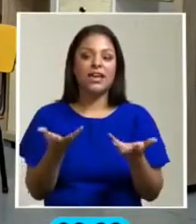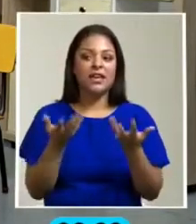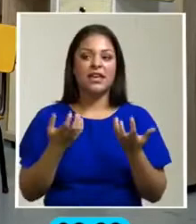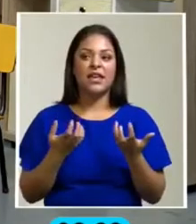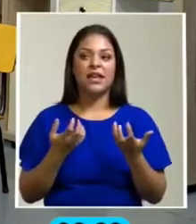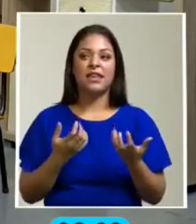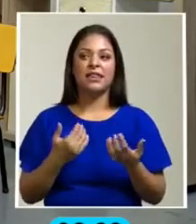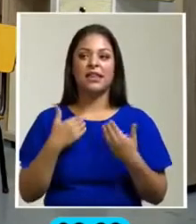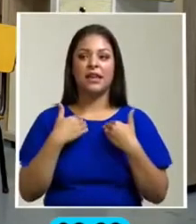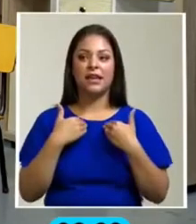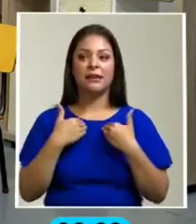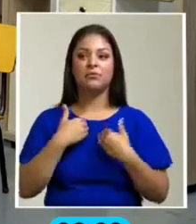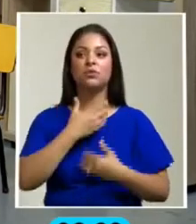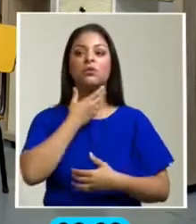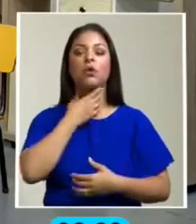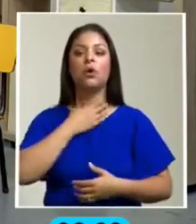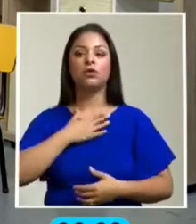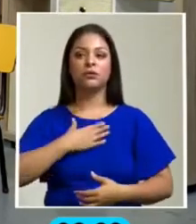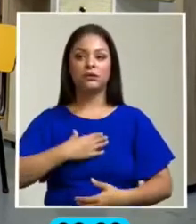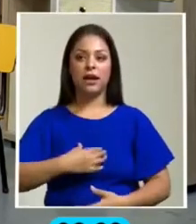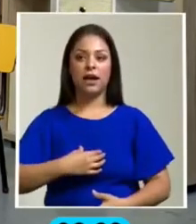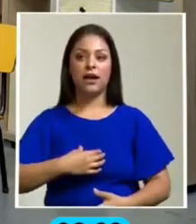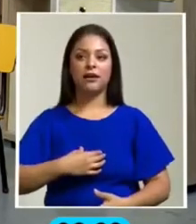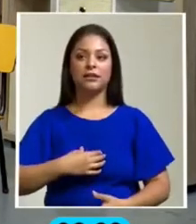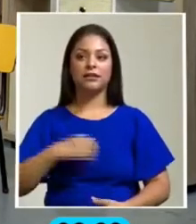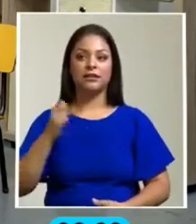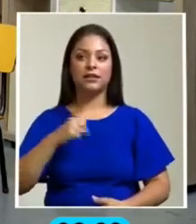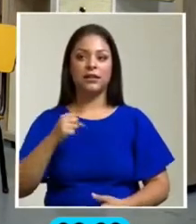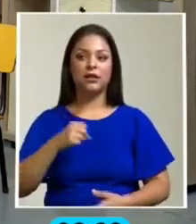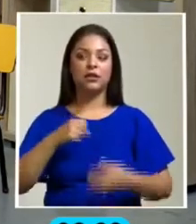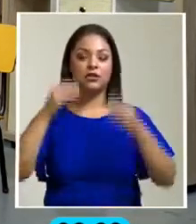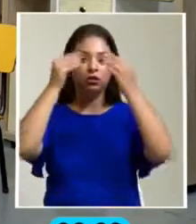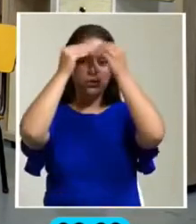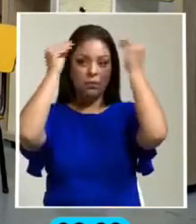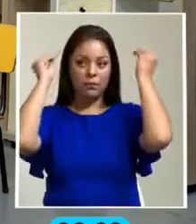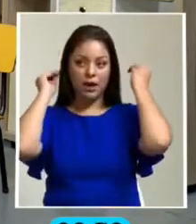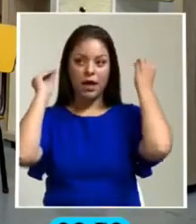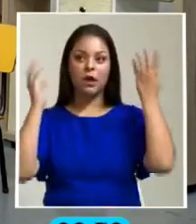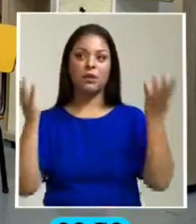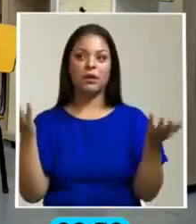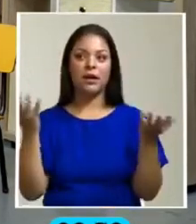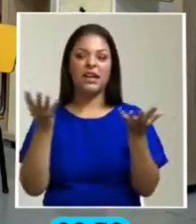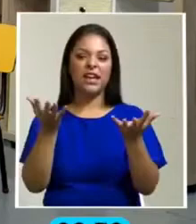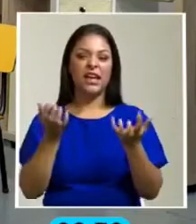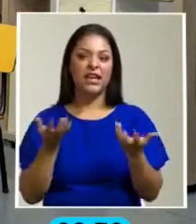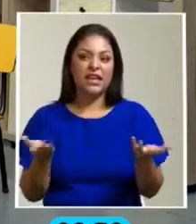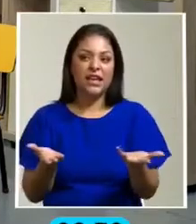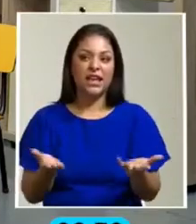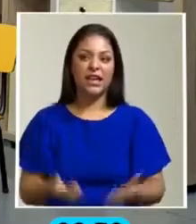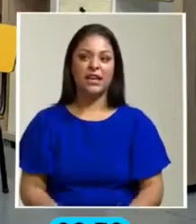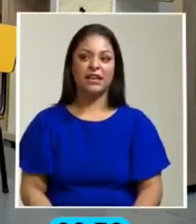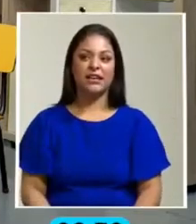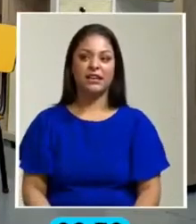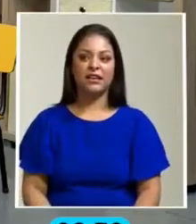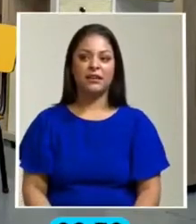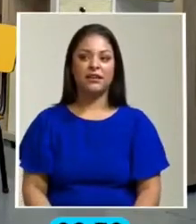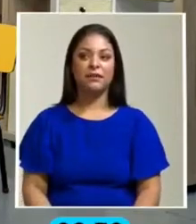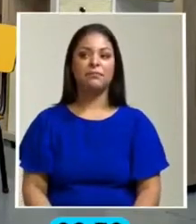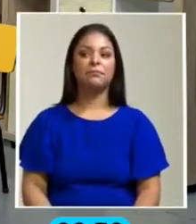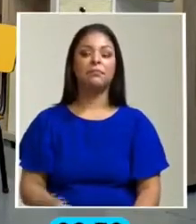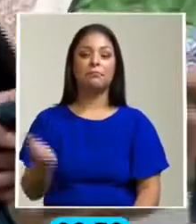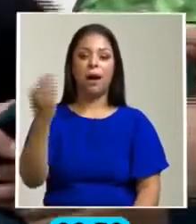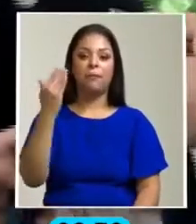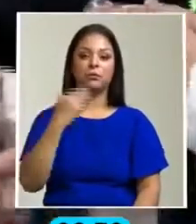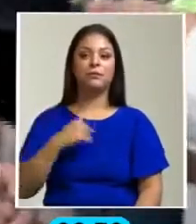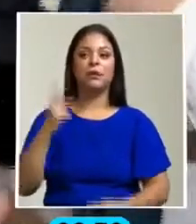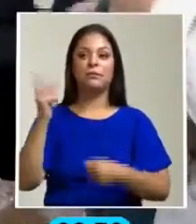tenemos este collar. ¡Ah, sí! ¿Te parece? Sophie. ¿El sombrero? ¿Qué un quieres, Sofi? Vamos, para que participemos aquí para en que